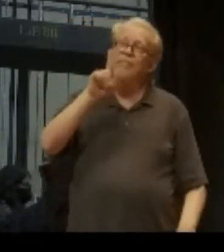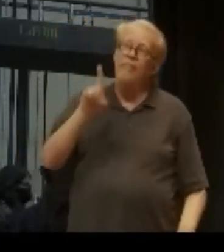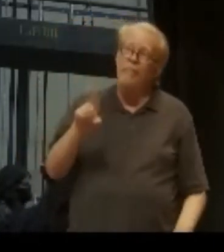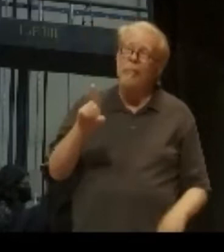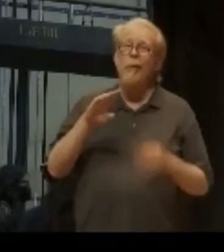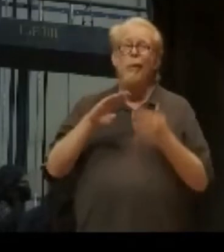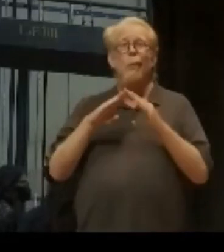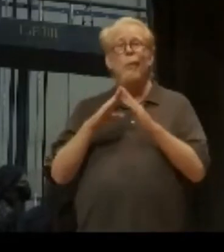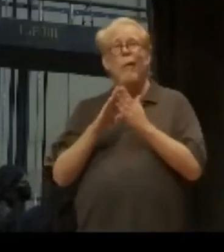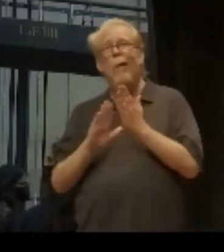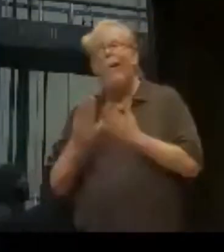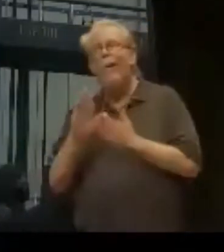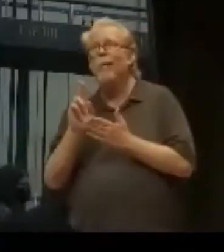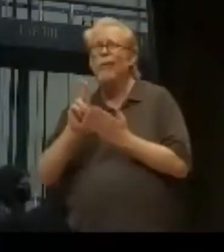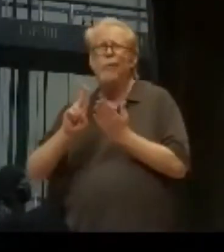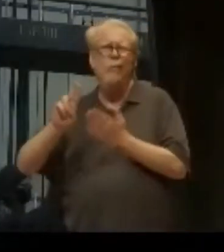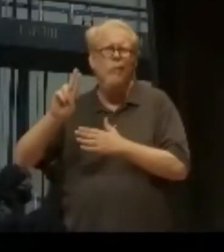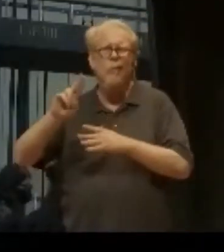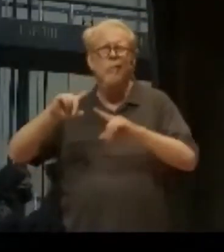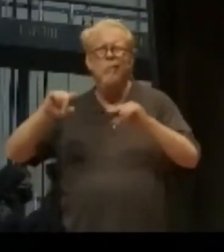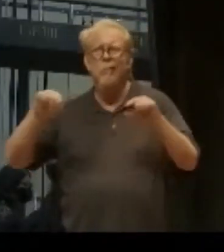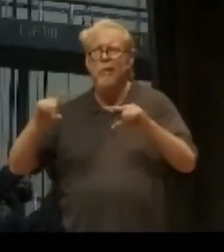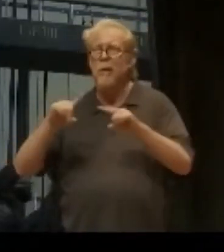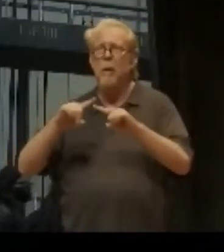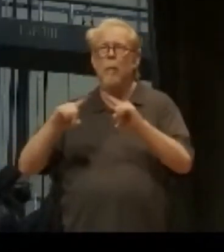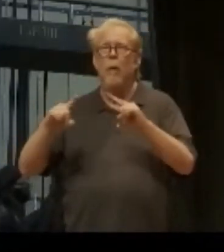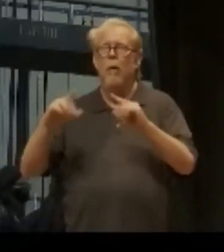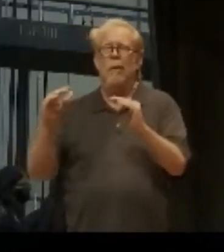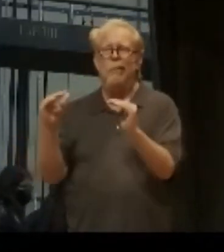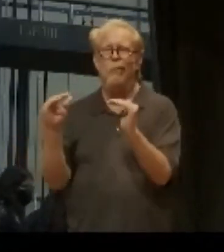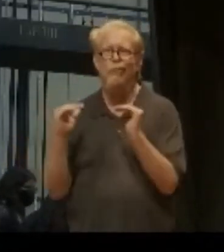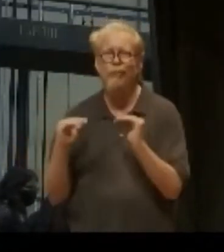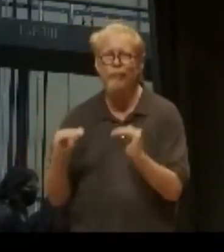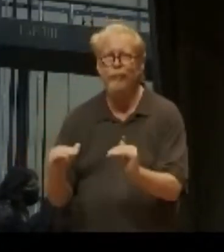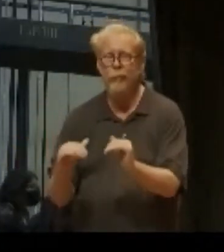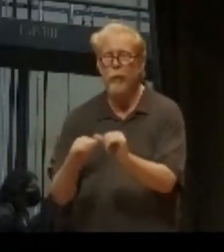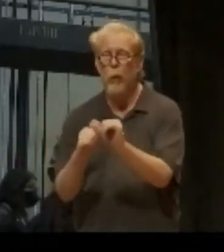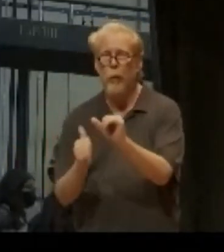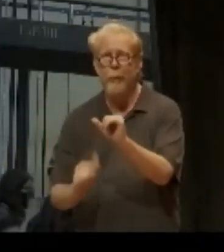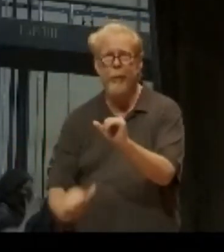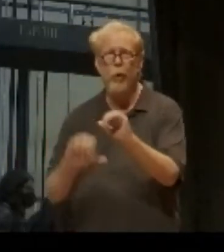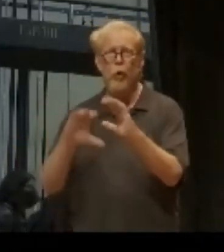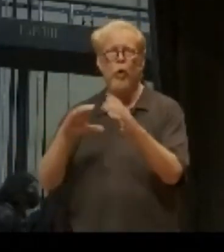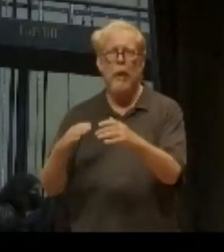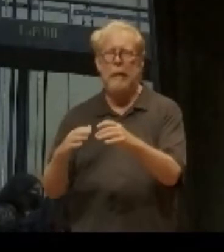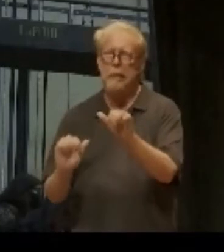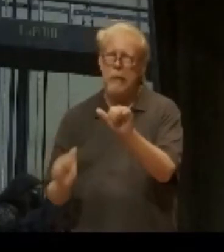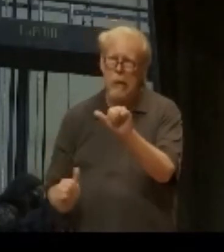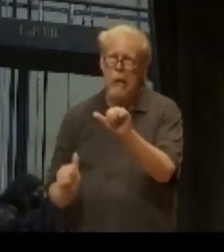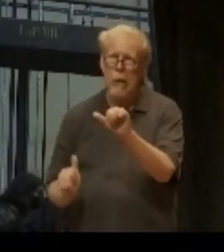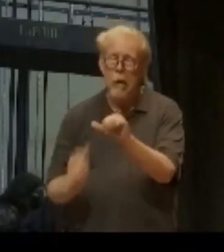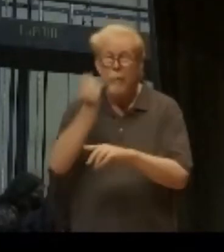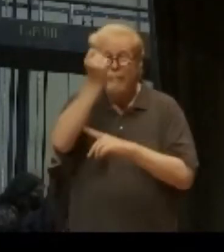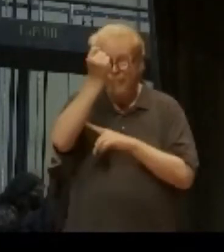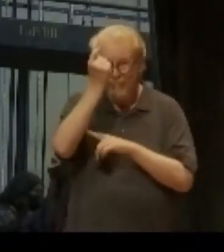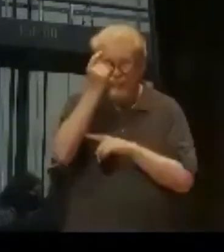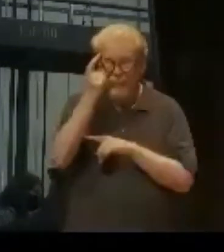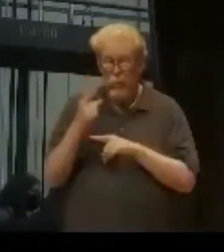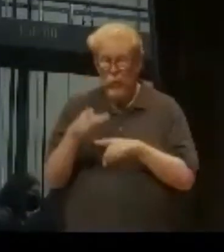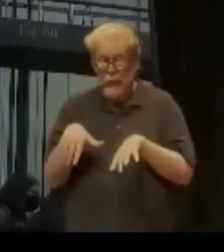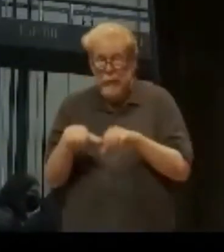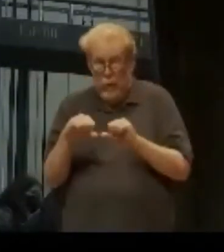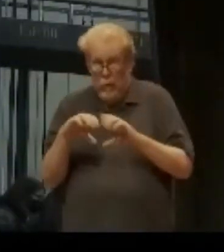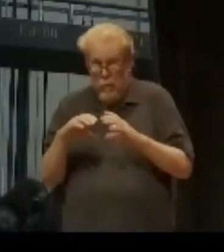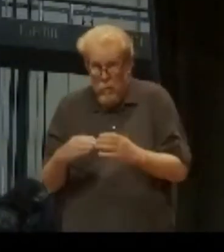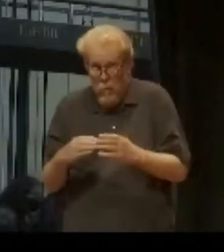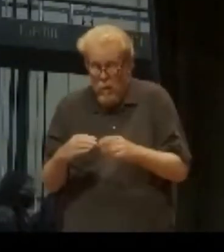estaban, algunos empezando en los colegios comunitarios o en las universidades, pero estaban esperando con clases de remediación. Y para los padres de familia, estas clases